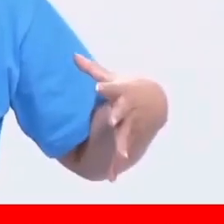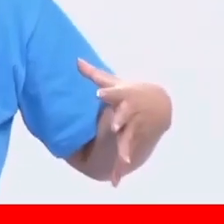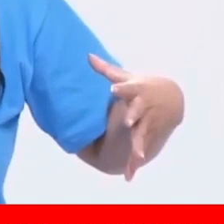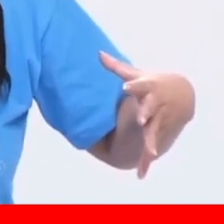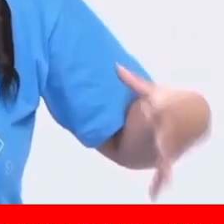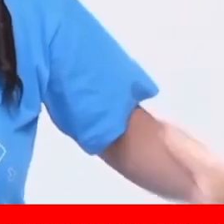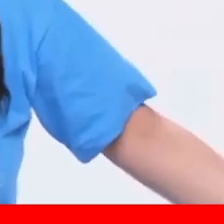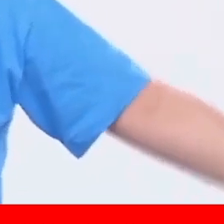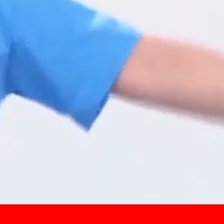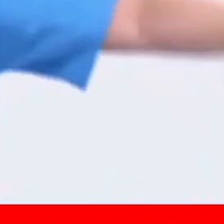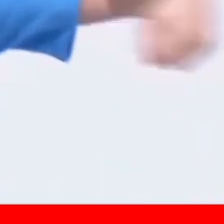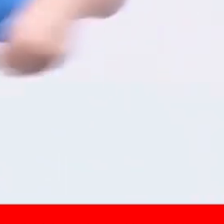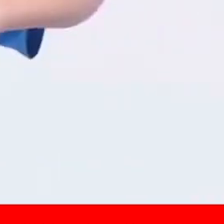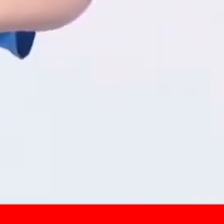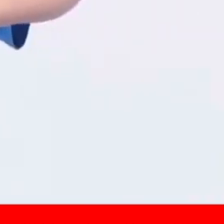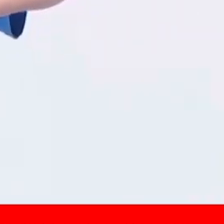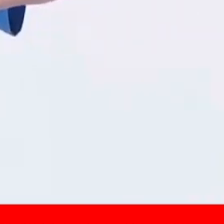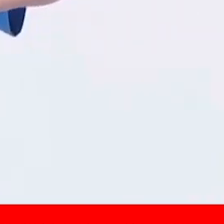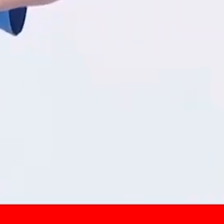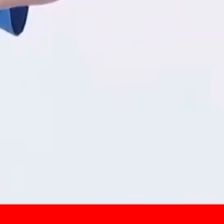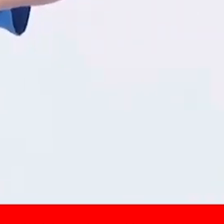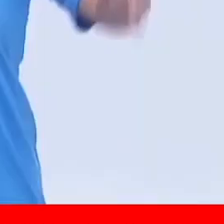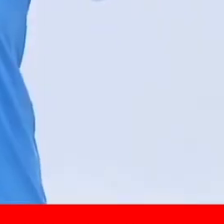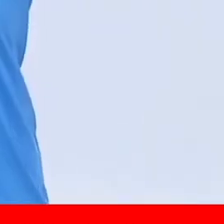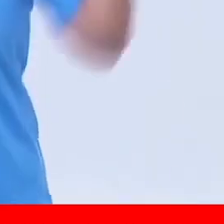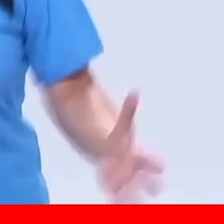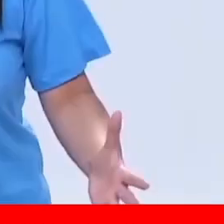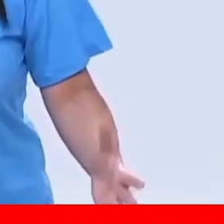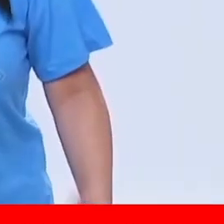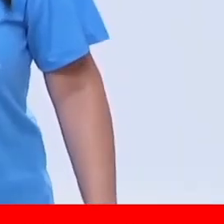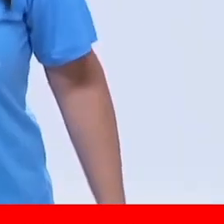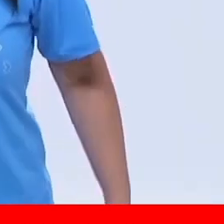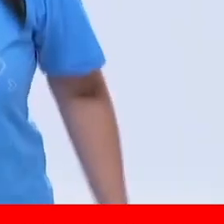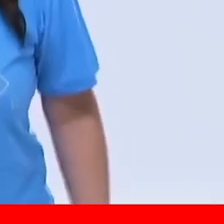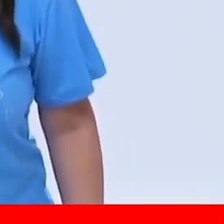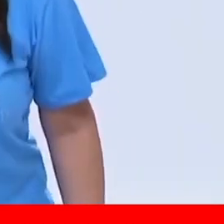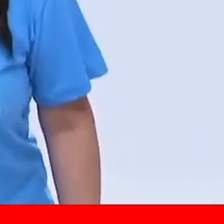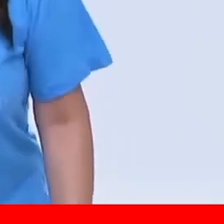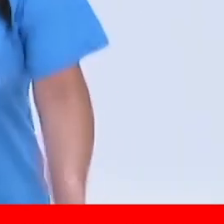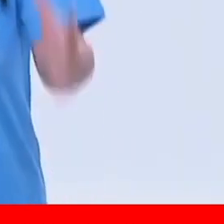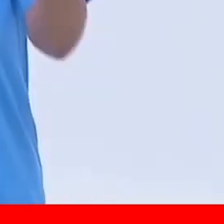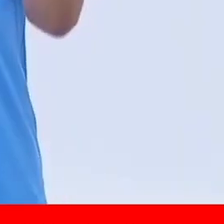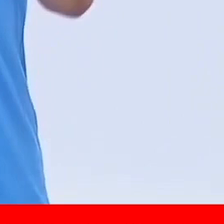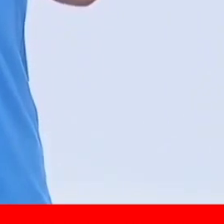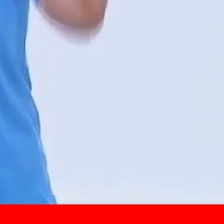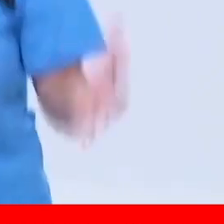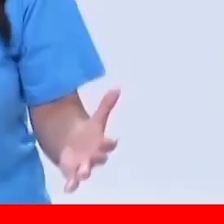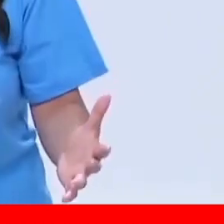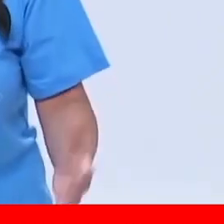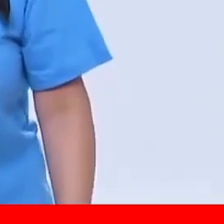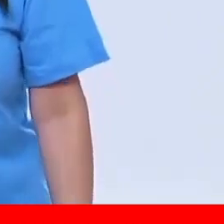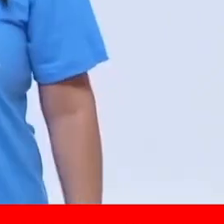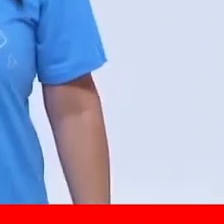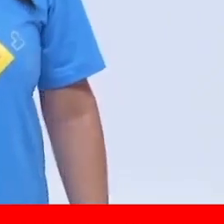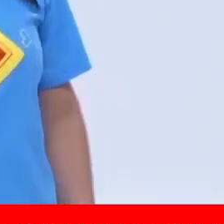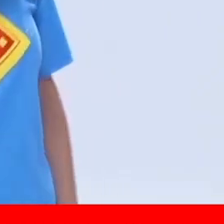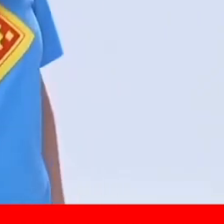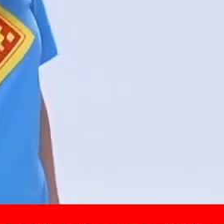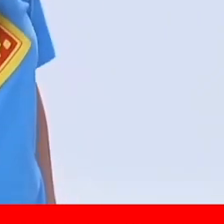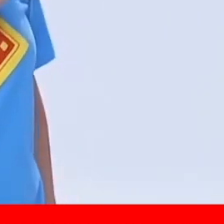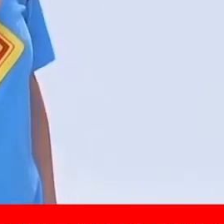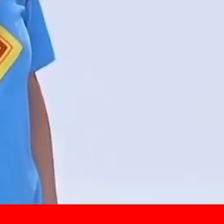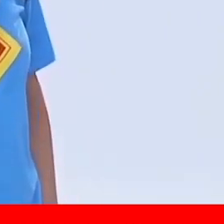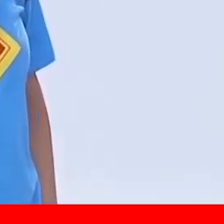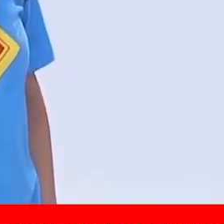si alguno lo amenaza, ¿se convierte en un ovillo? ¡Muy bien! ¡Adivinaron! ¡Es el erizo! ¡Qué